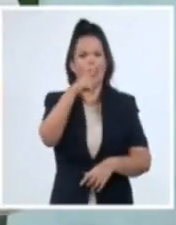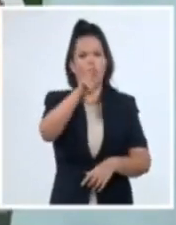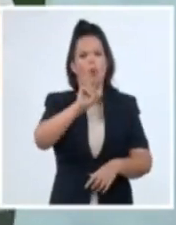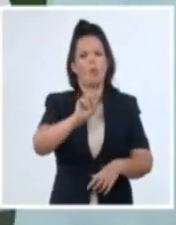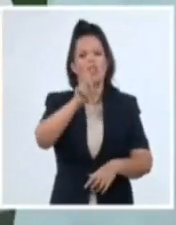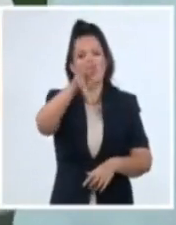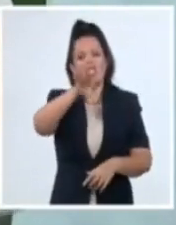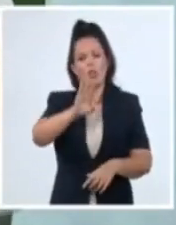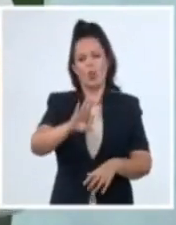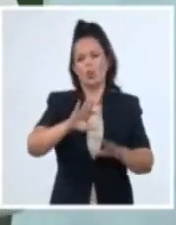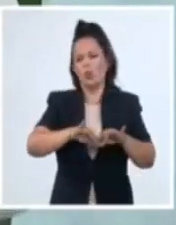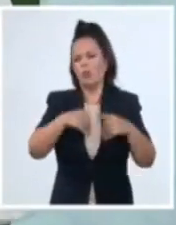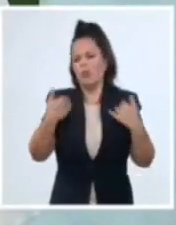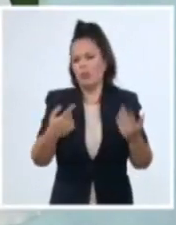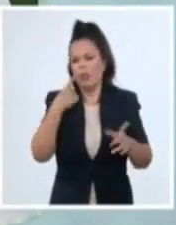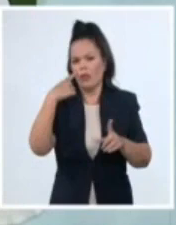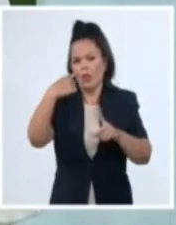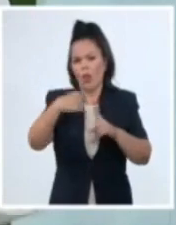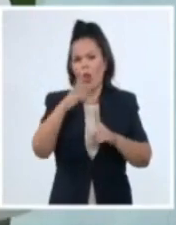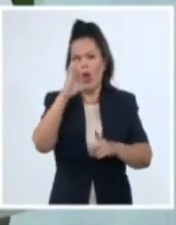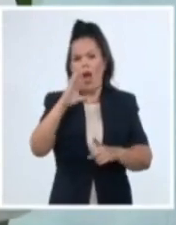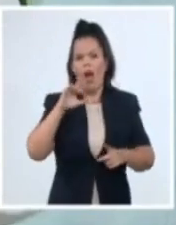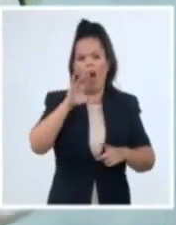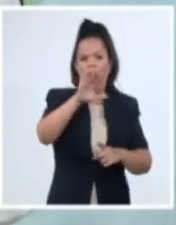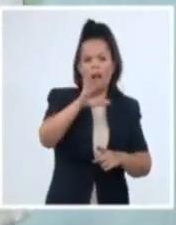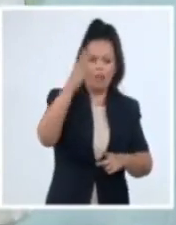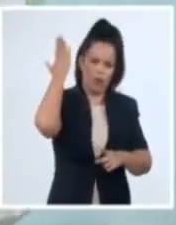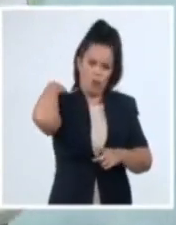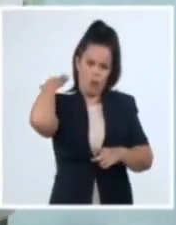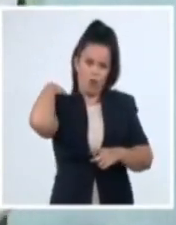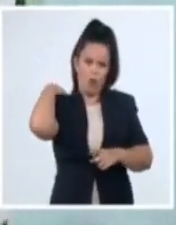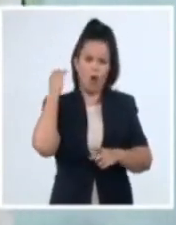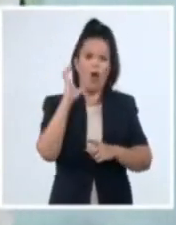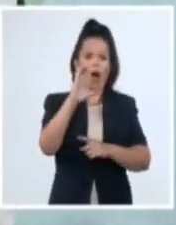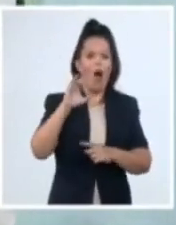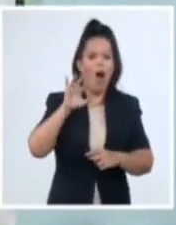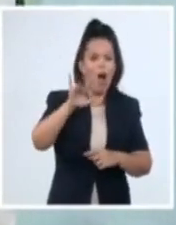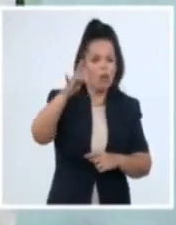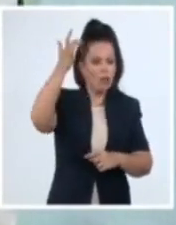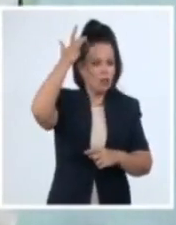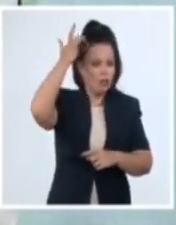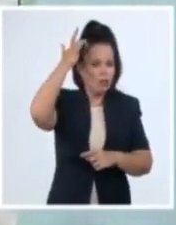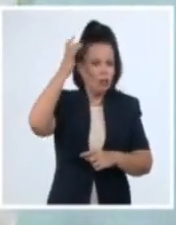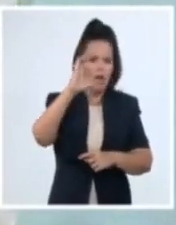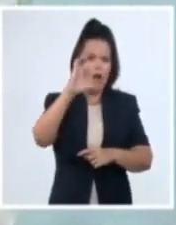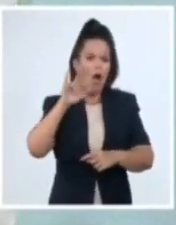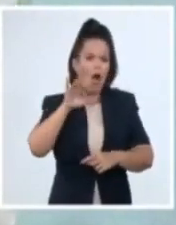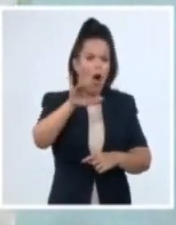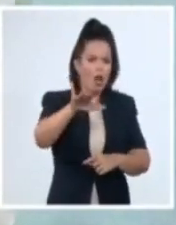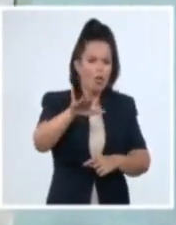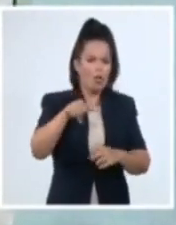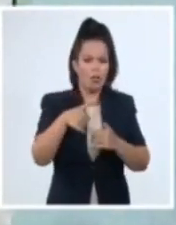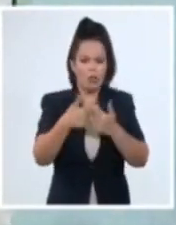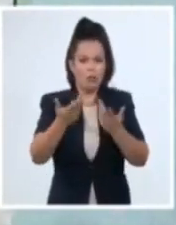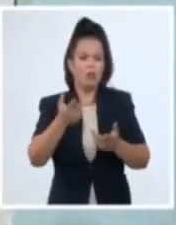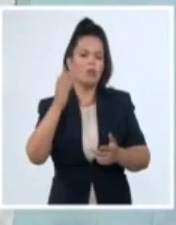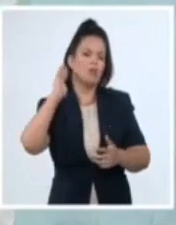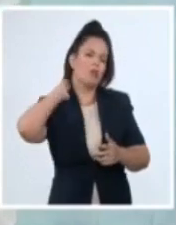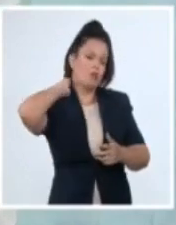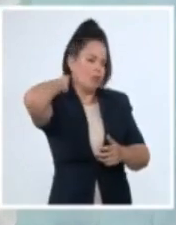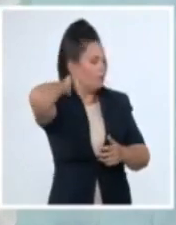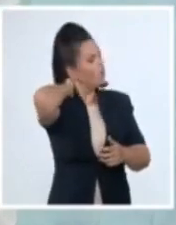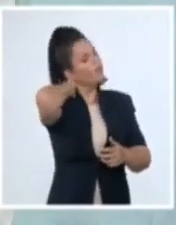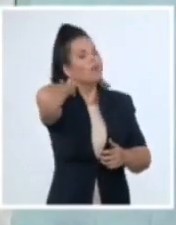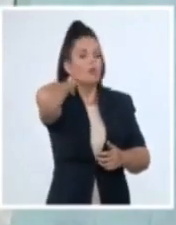cáncer avanzado de pulmón y cáncer de cabeza y cuello. En este caso, el ensayo que estamos haciendo en los Estados Unidos de conjunto con el equipo